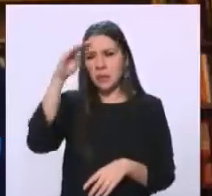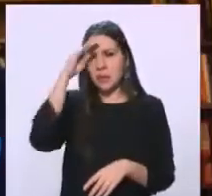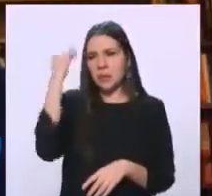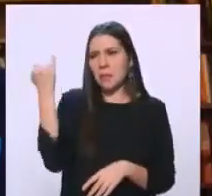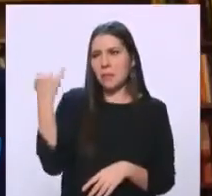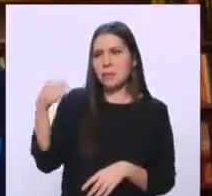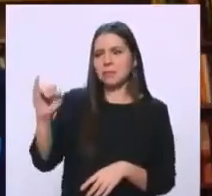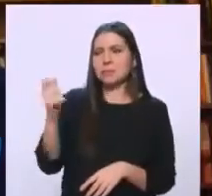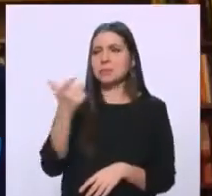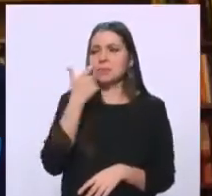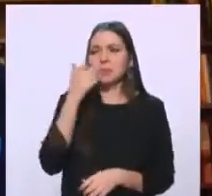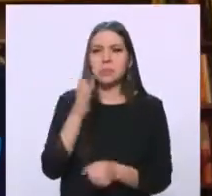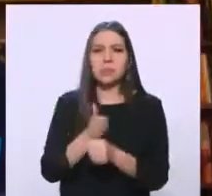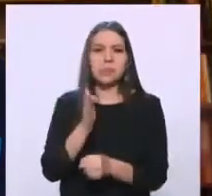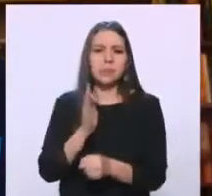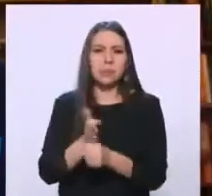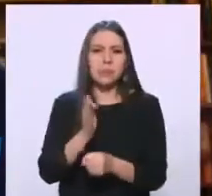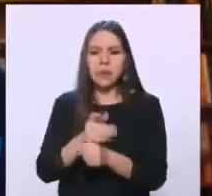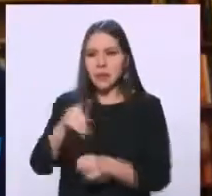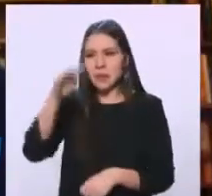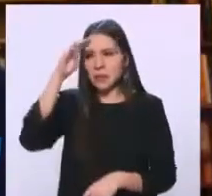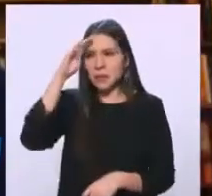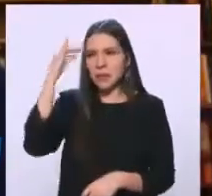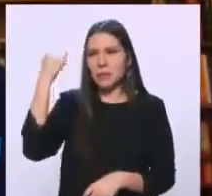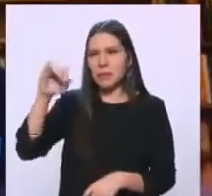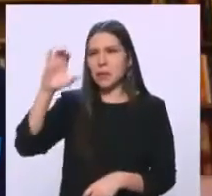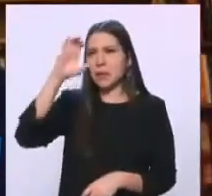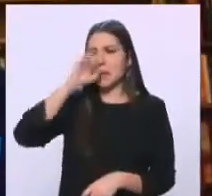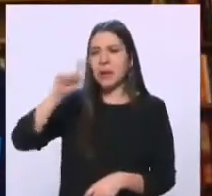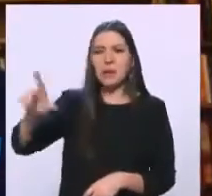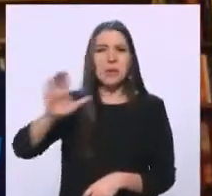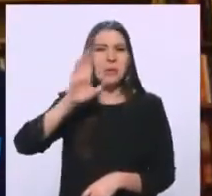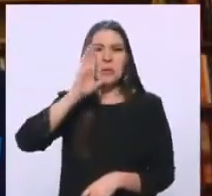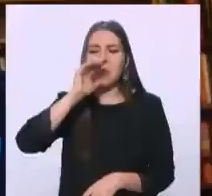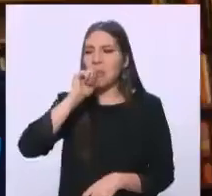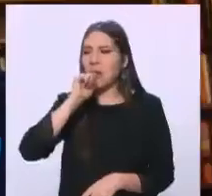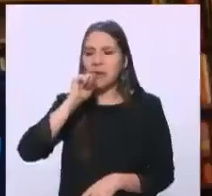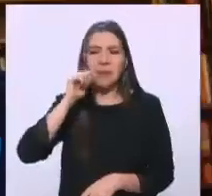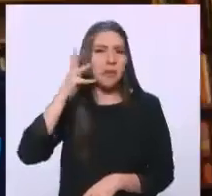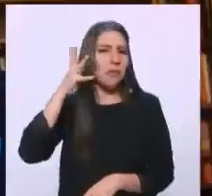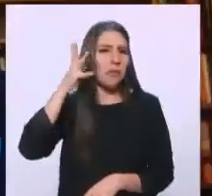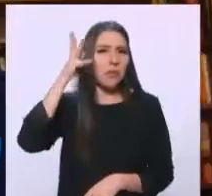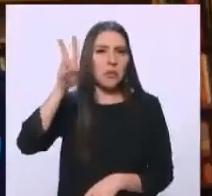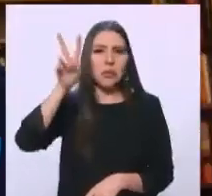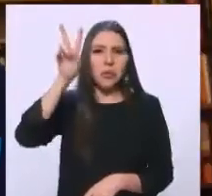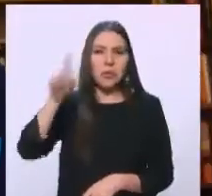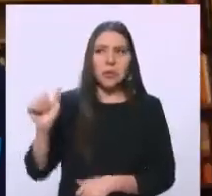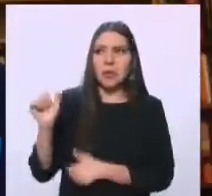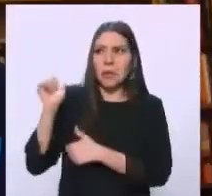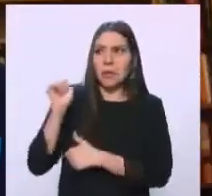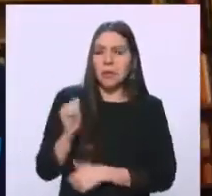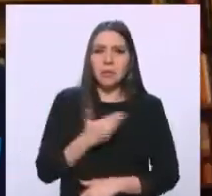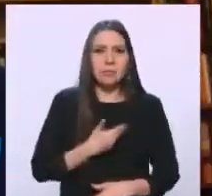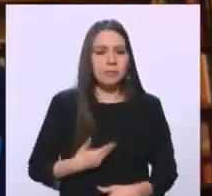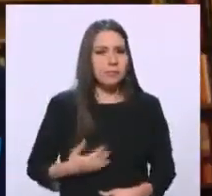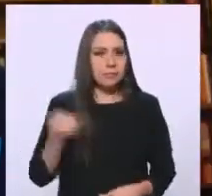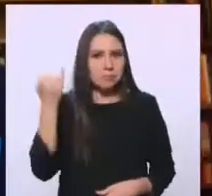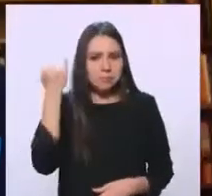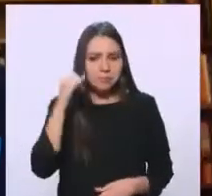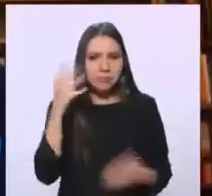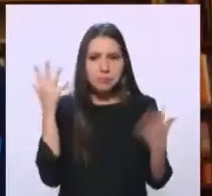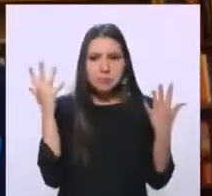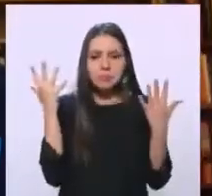consideradas básicamente unos payasos que no tenían ninguna posibilidad real de llegar al poder, han desde la